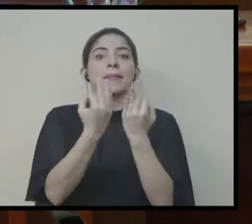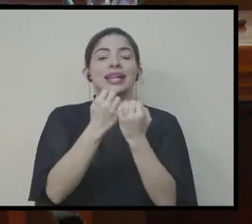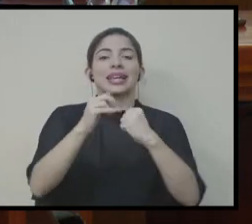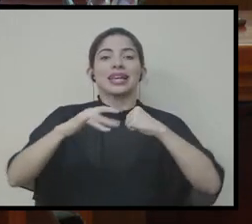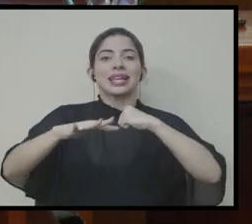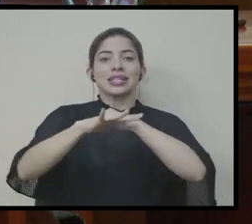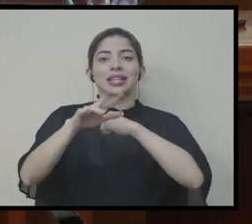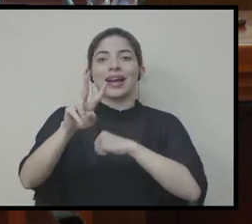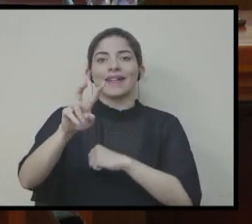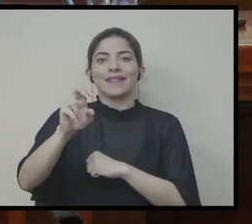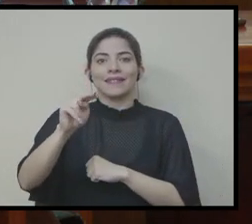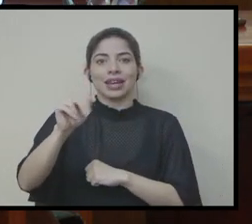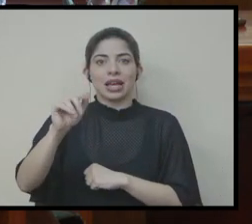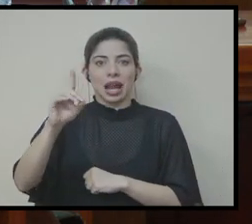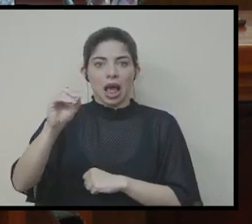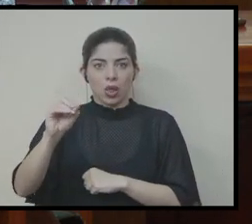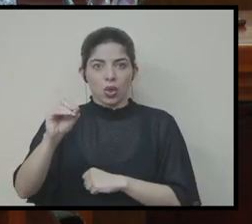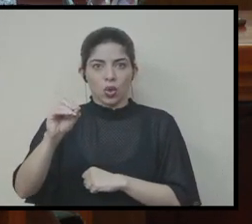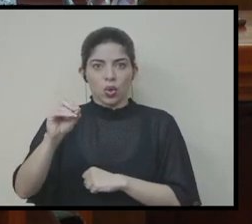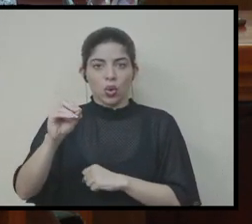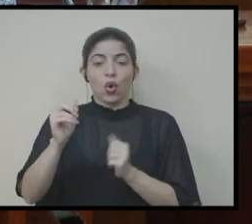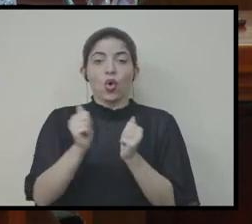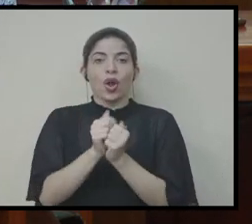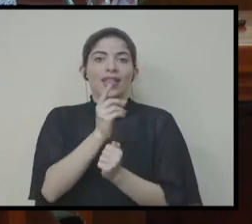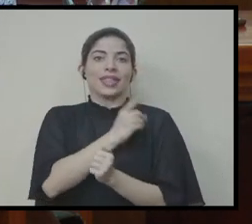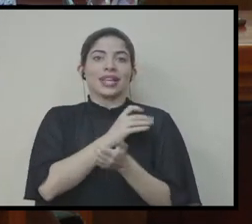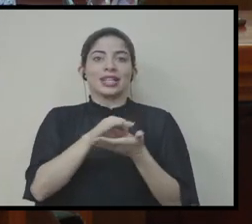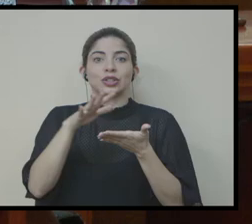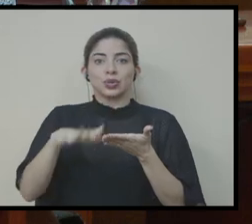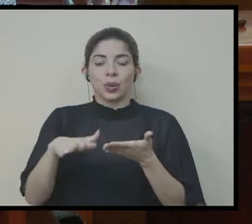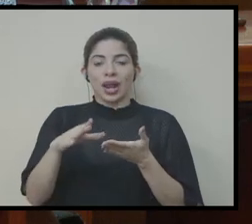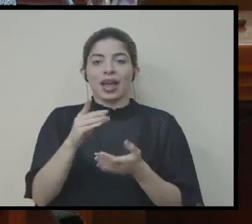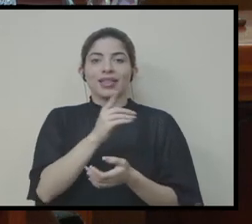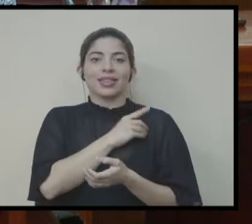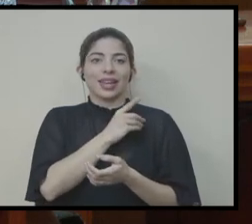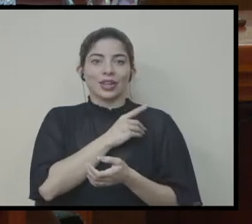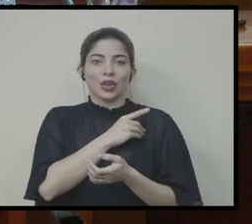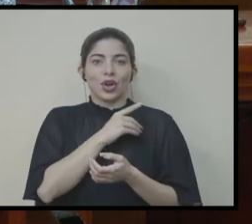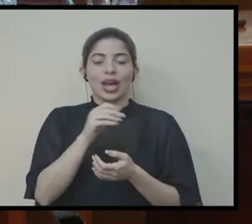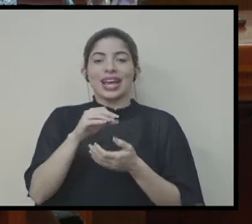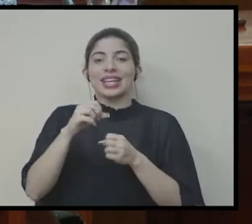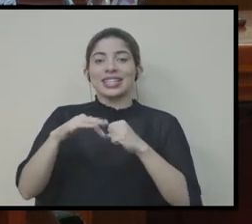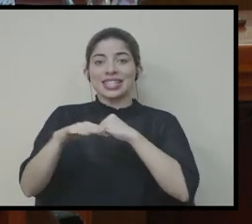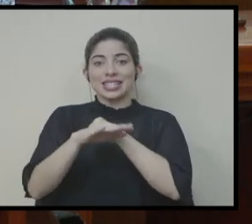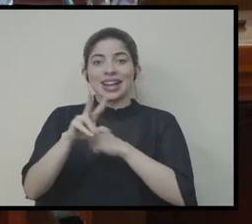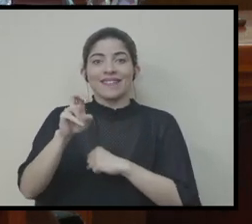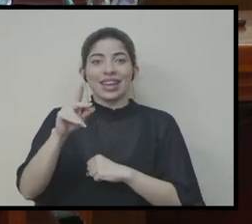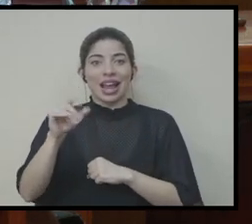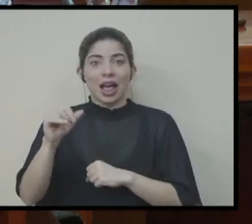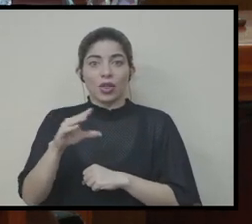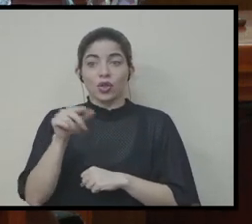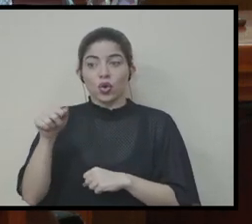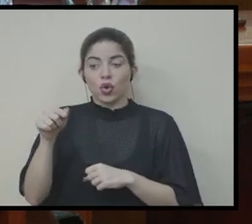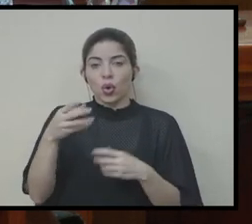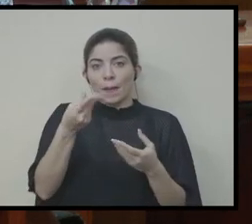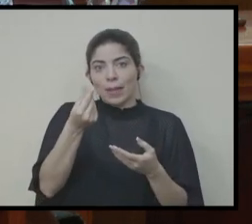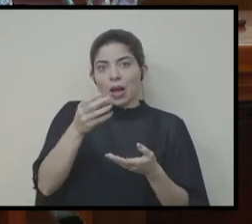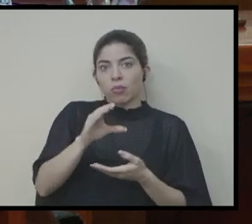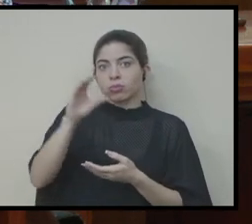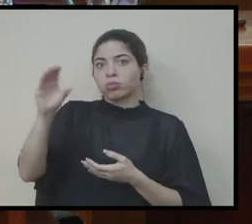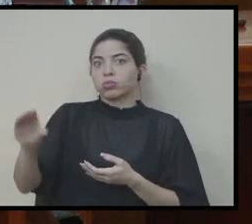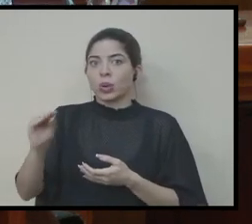Isla Venado, por medio de la directora de la escuela Isla Venado y el presidente de la junta de la escuela. Qué bueno.